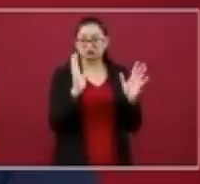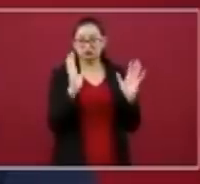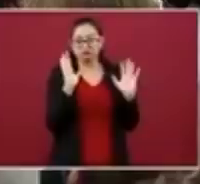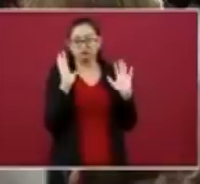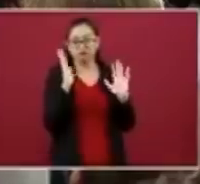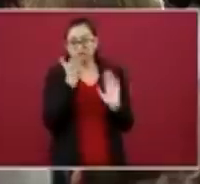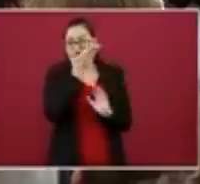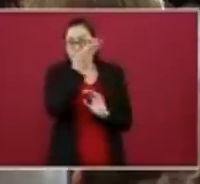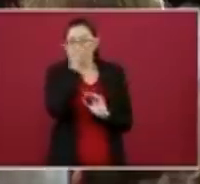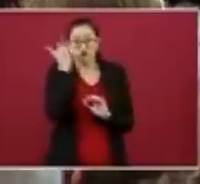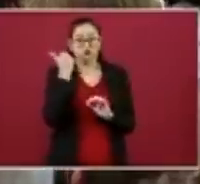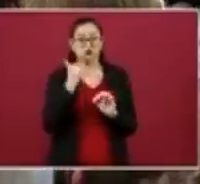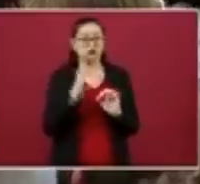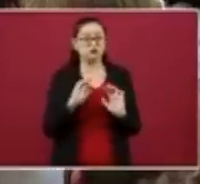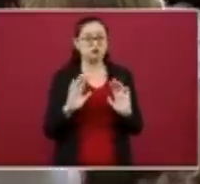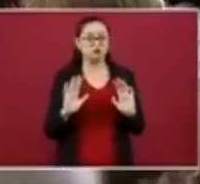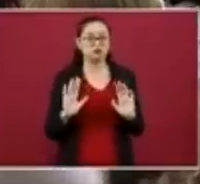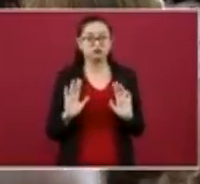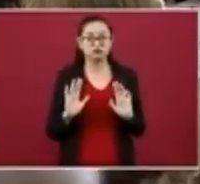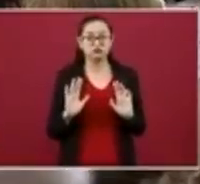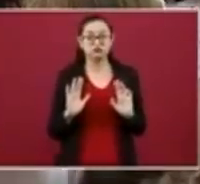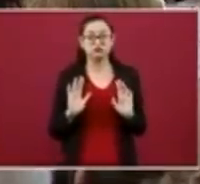razón,